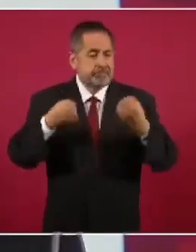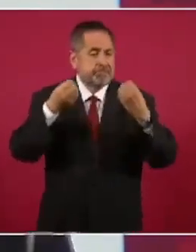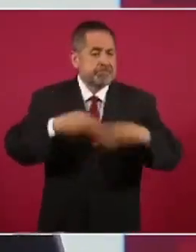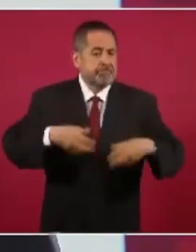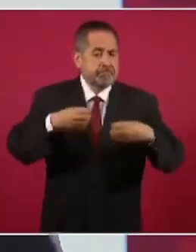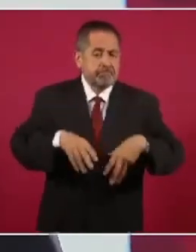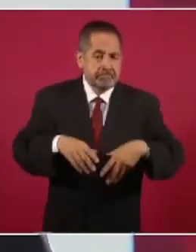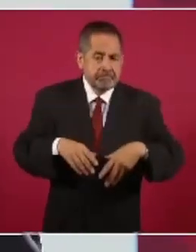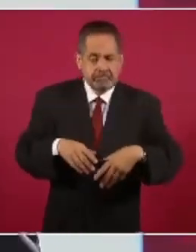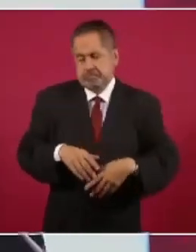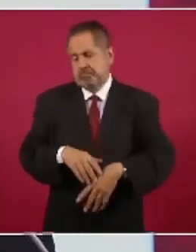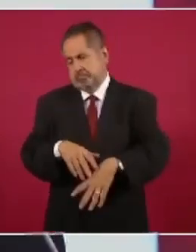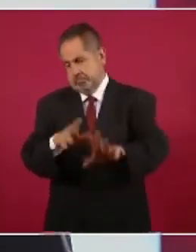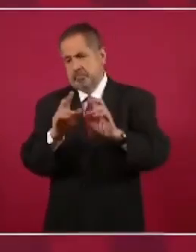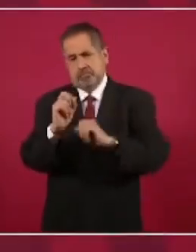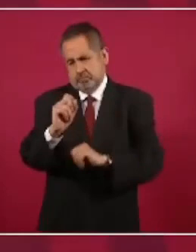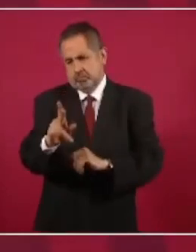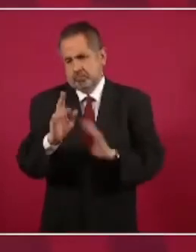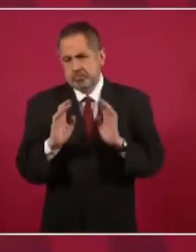pues